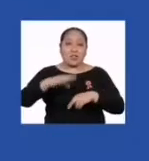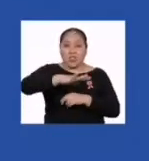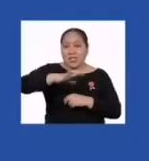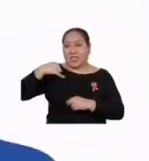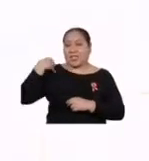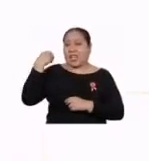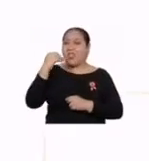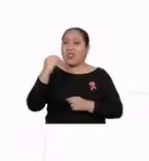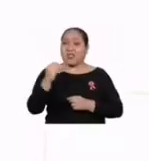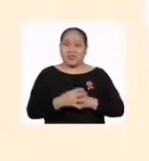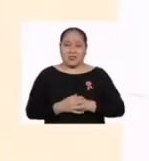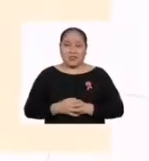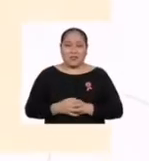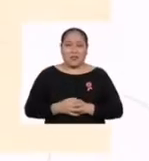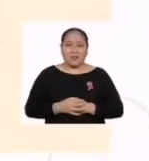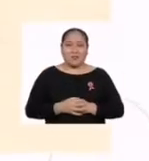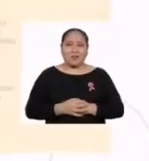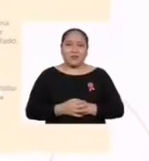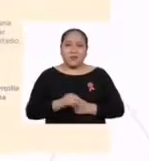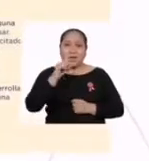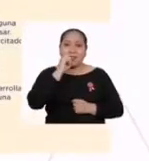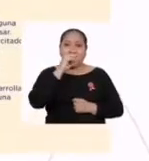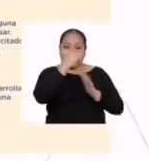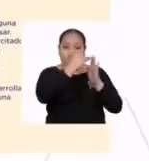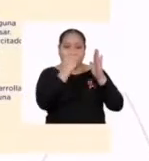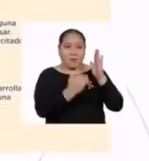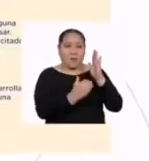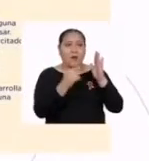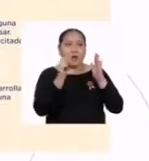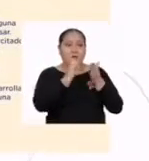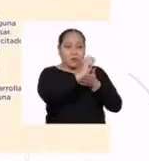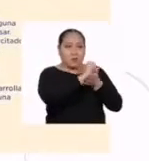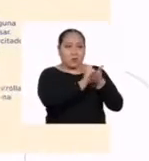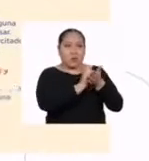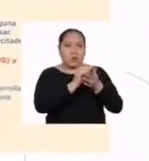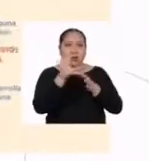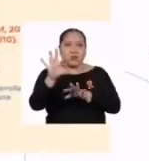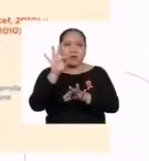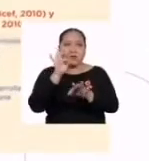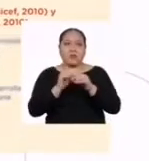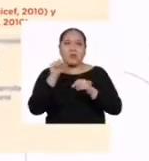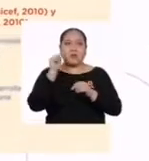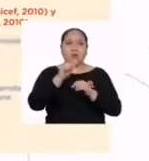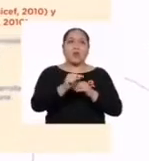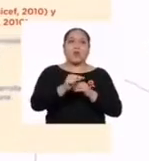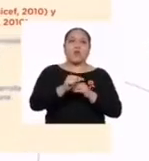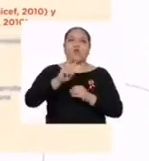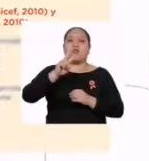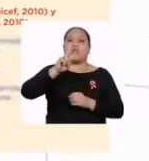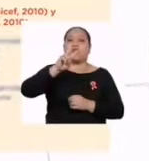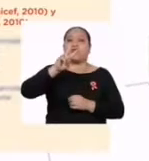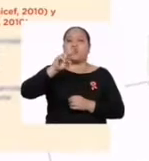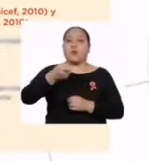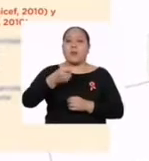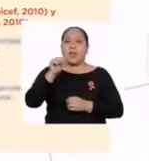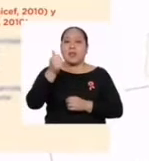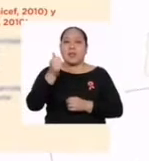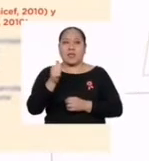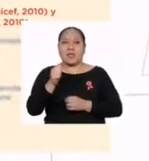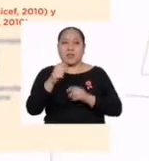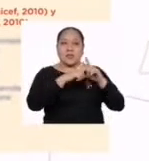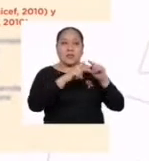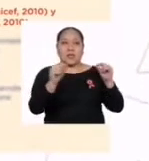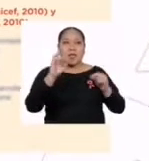adolescencia. Como dice más abajo, es un texto tomado de una publicación del año 2010, del Fondo de